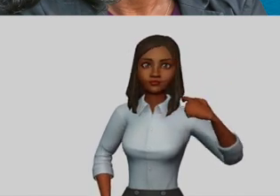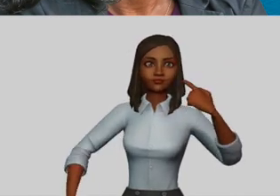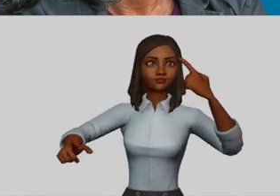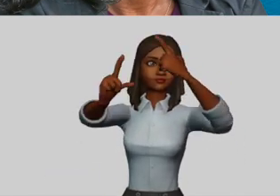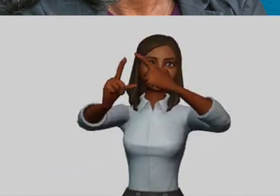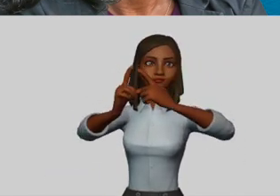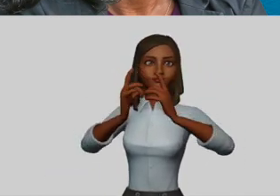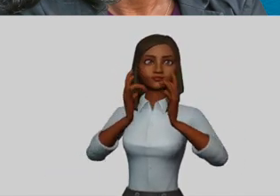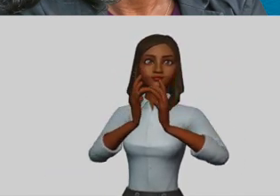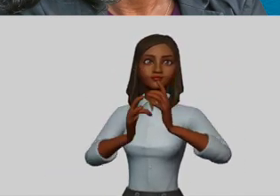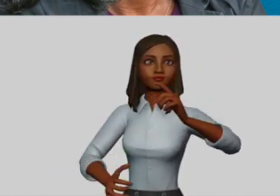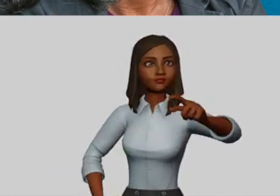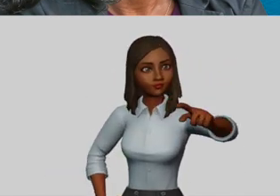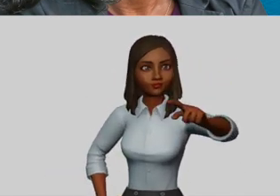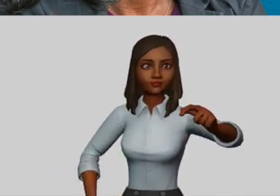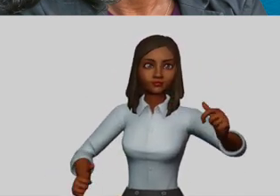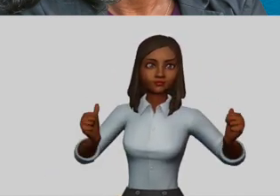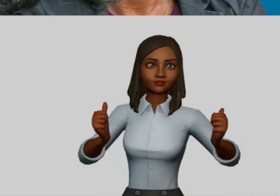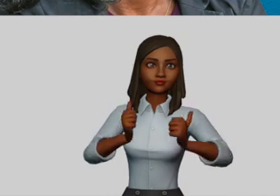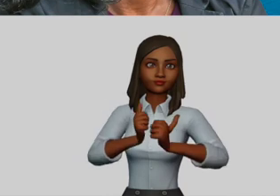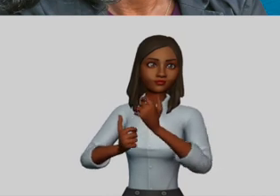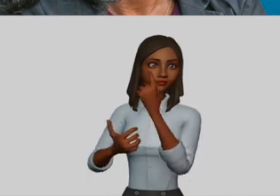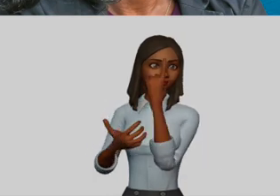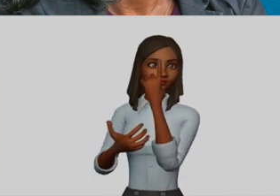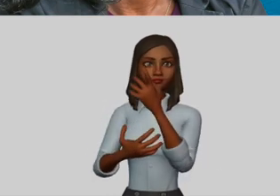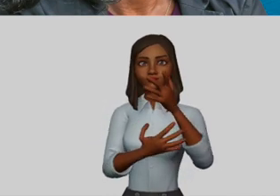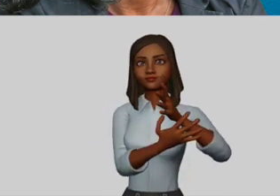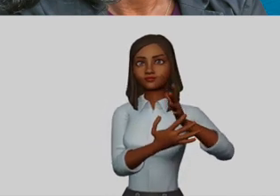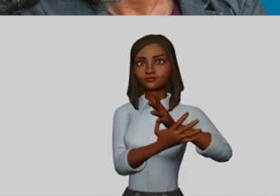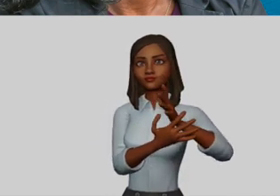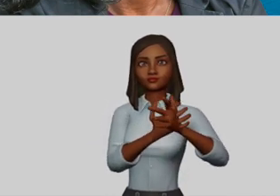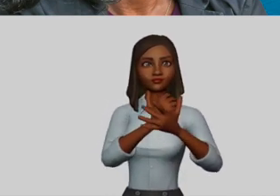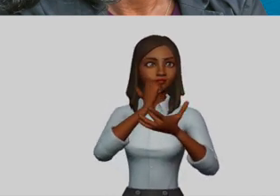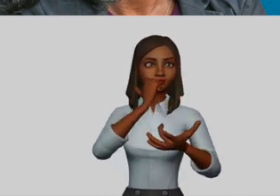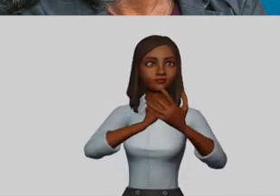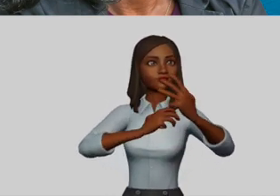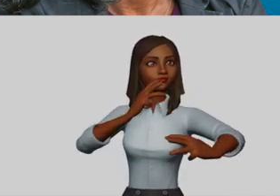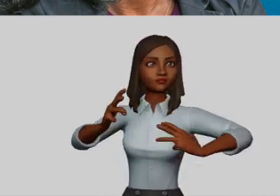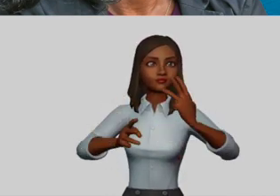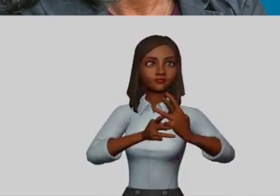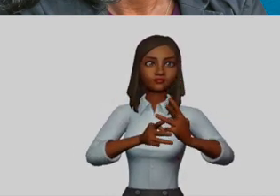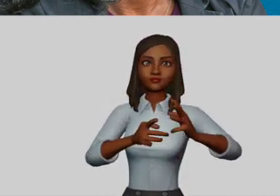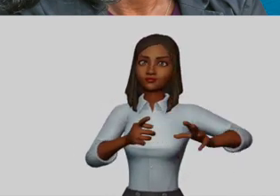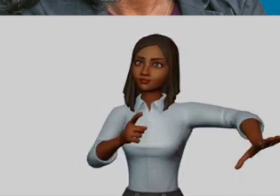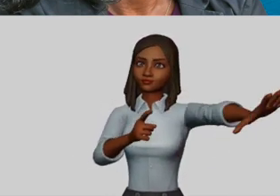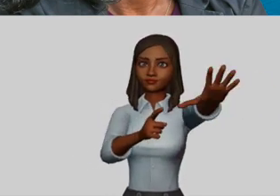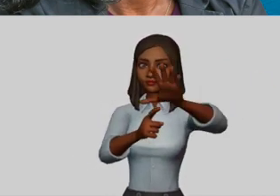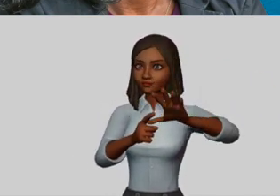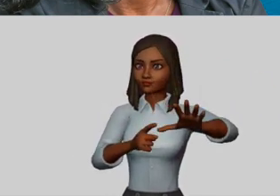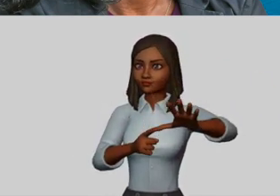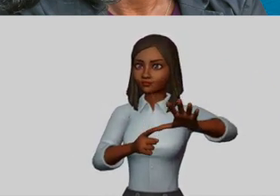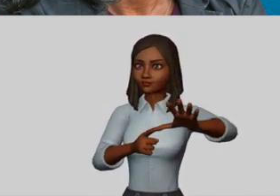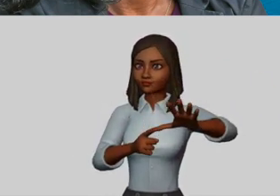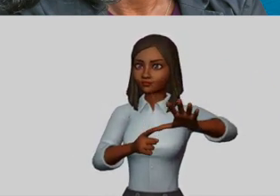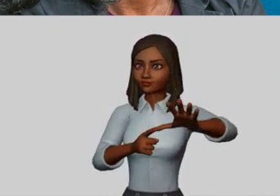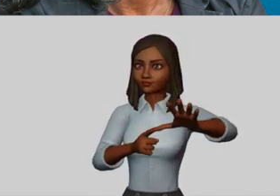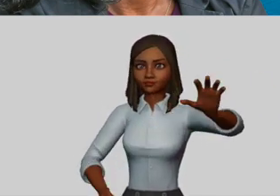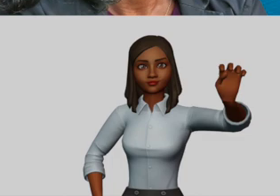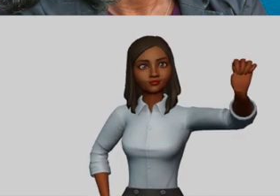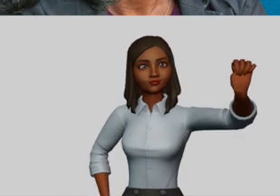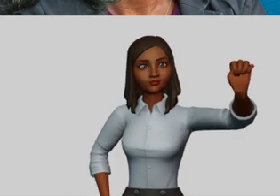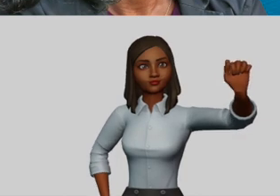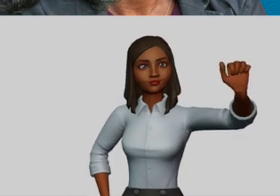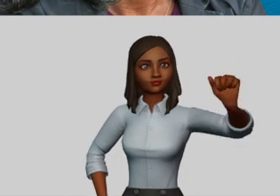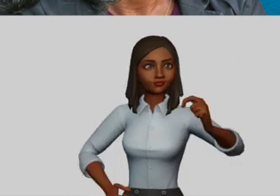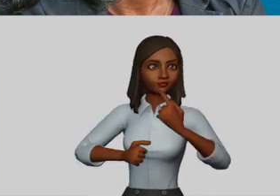autoconciencia. There we go. Esa. Excelente. Yamillet, María, nueva vez, gracias.